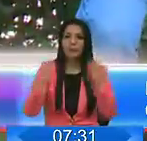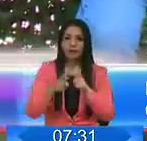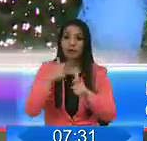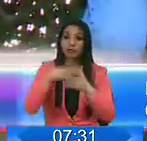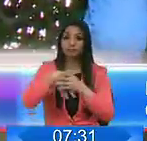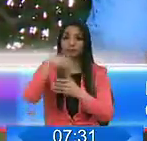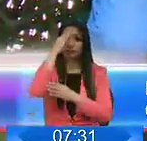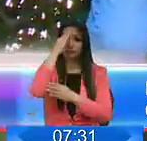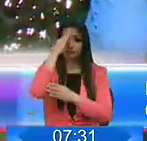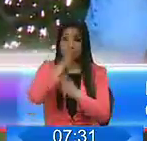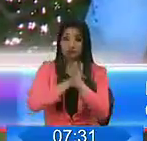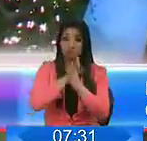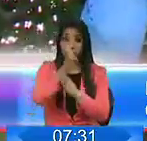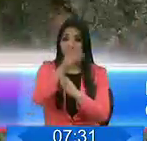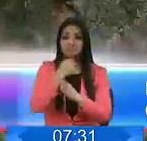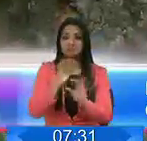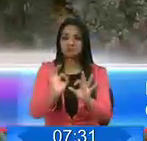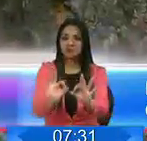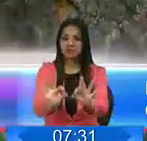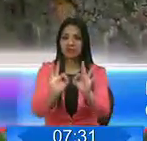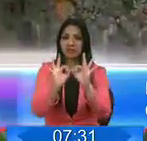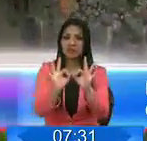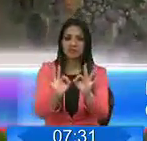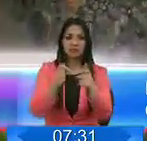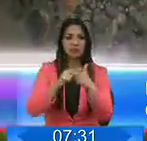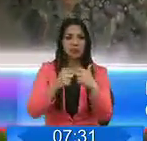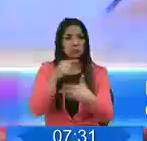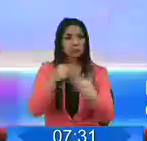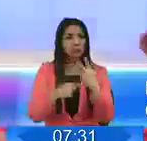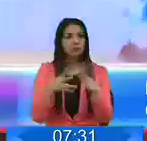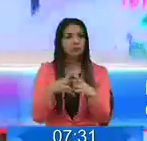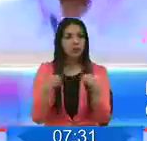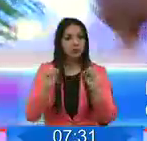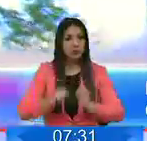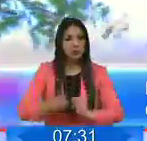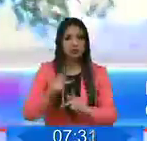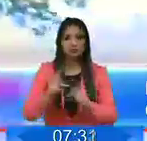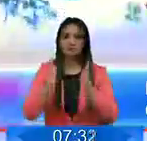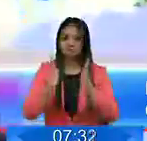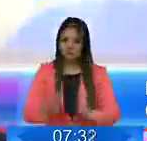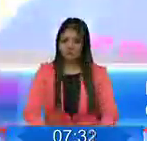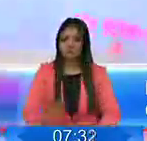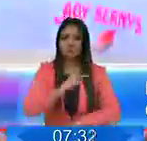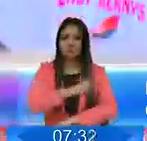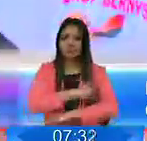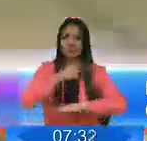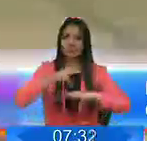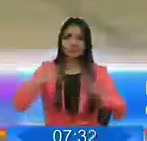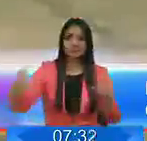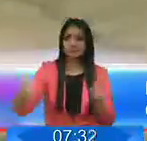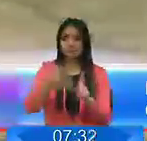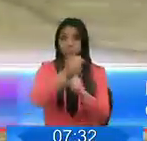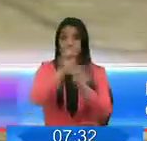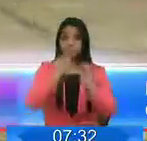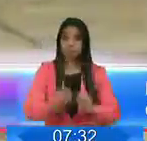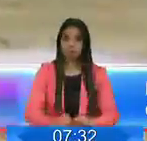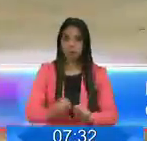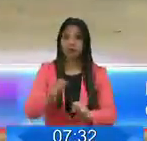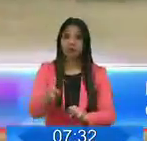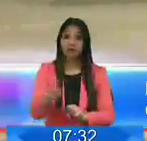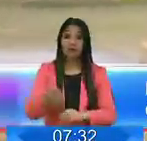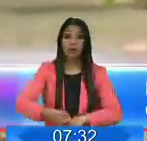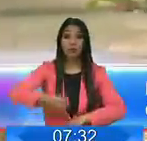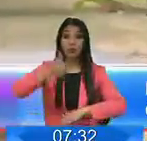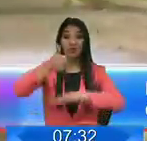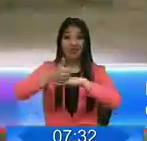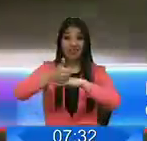la convicción de estar preparado para enfrentar otro reto, la prefectura de Pichincha, y llegar a las comunidades olvidadas por las autoridades